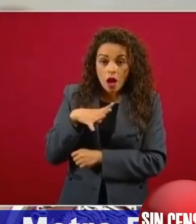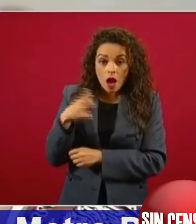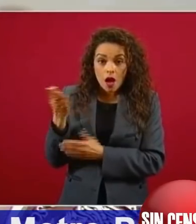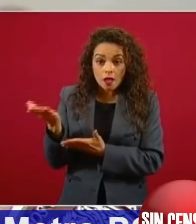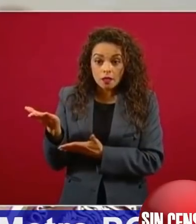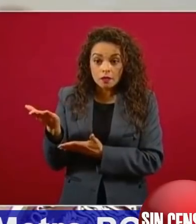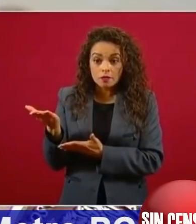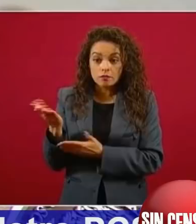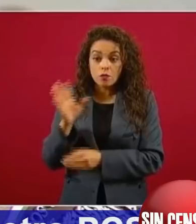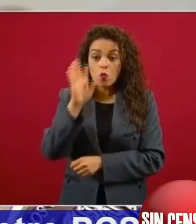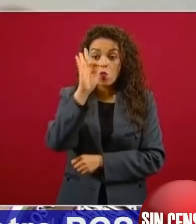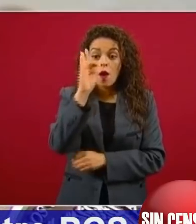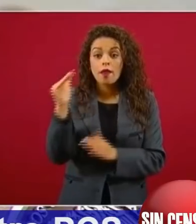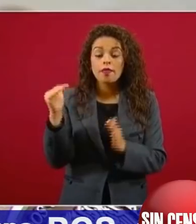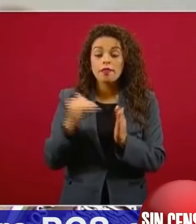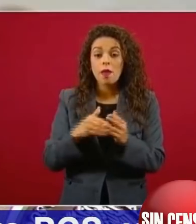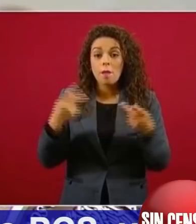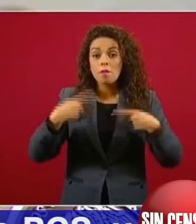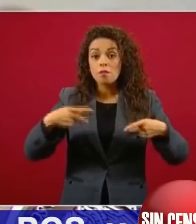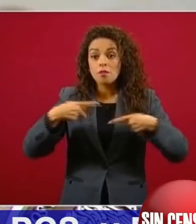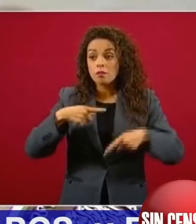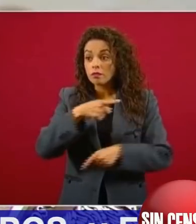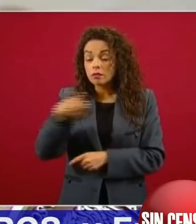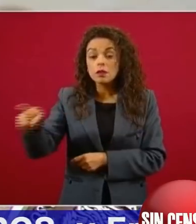llegó a tener 40,000 elementos.